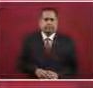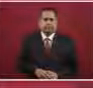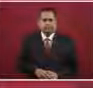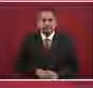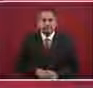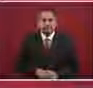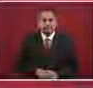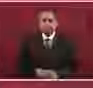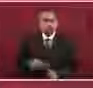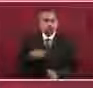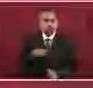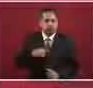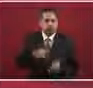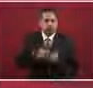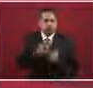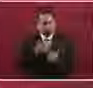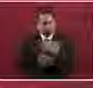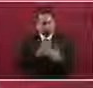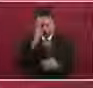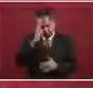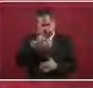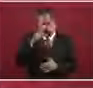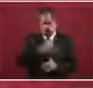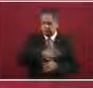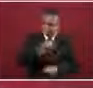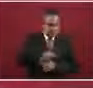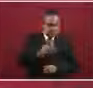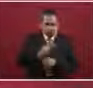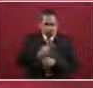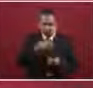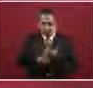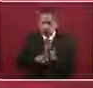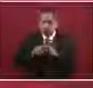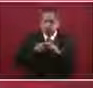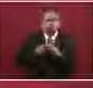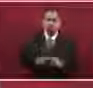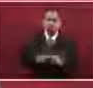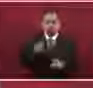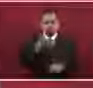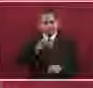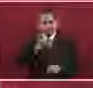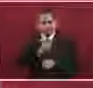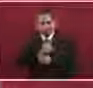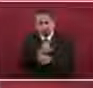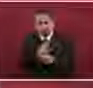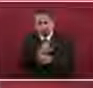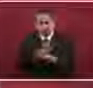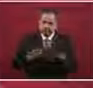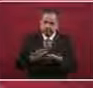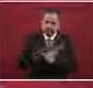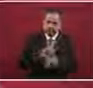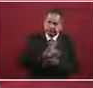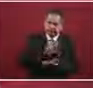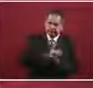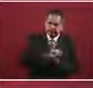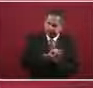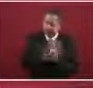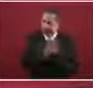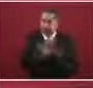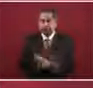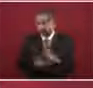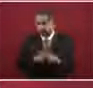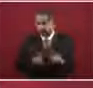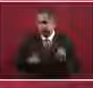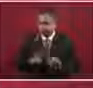Yo, con todo respeto, creo que es el momento de emprender una reforma